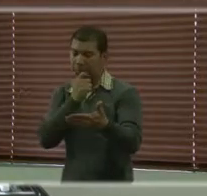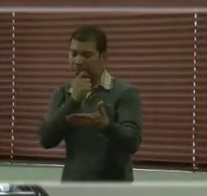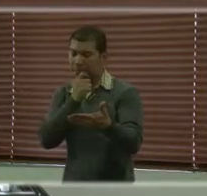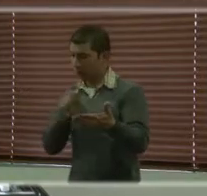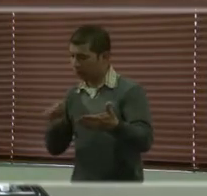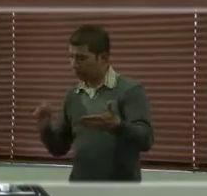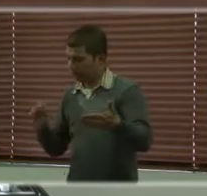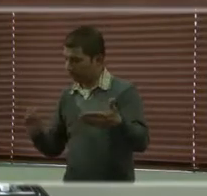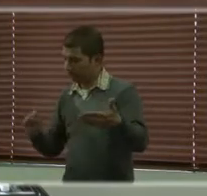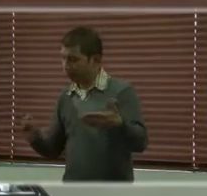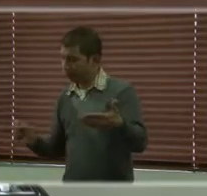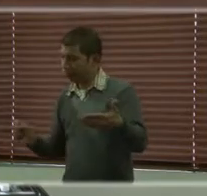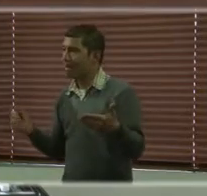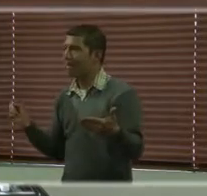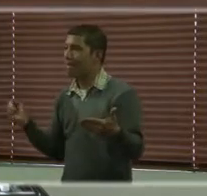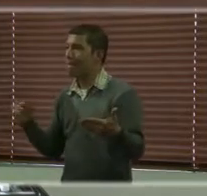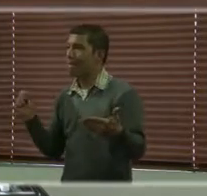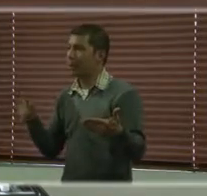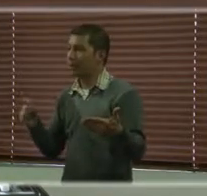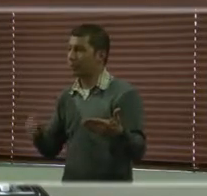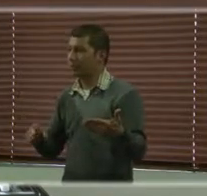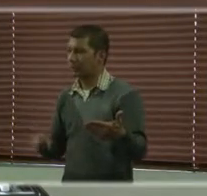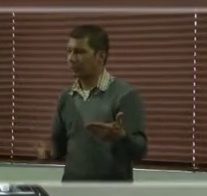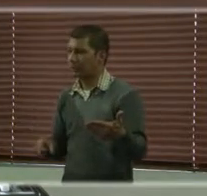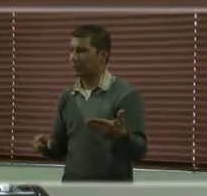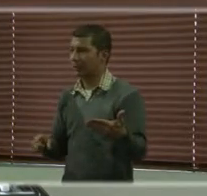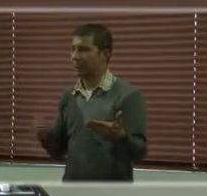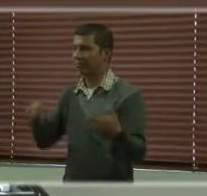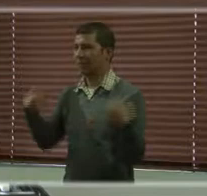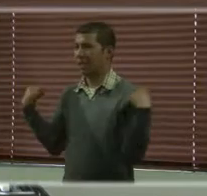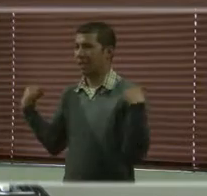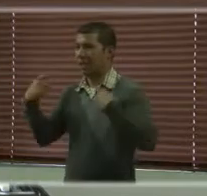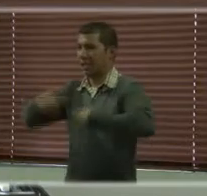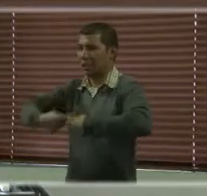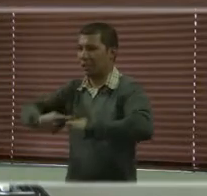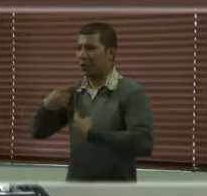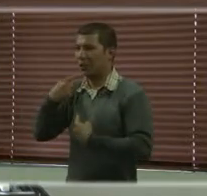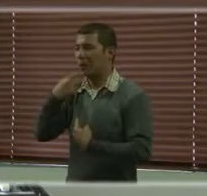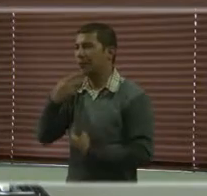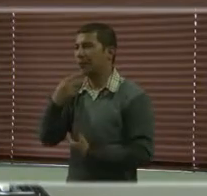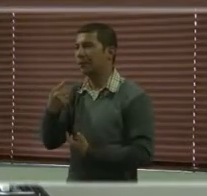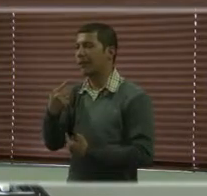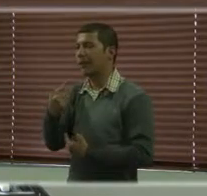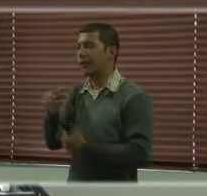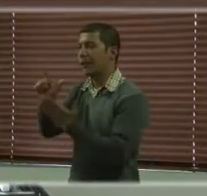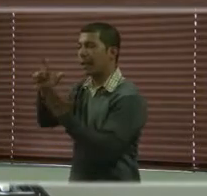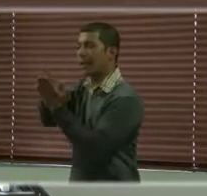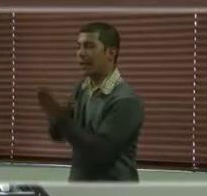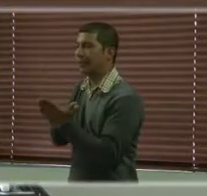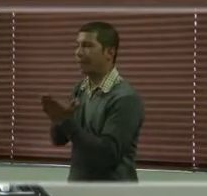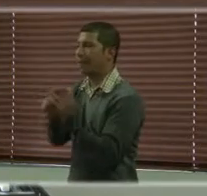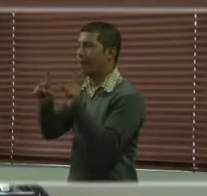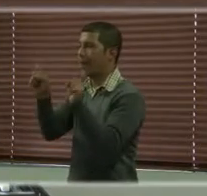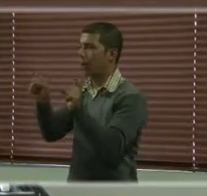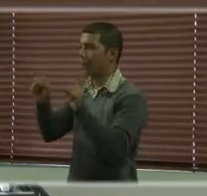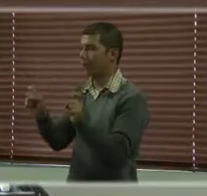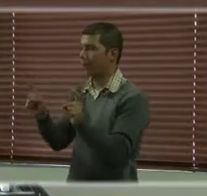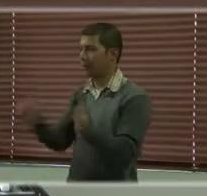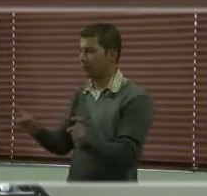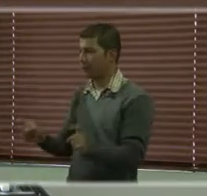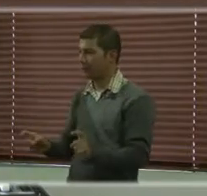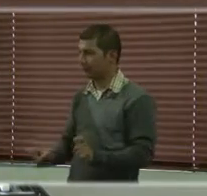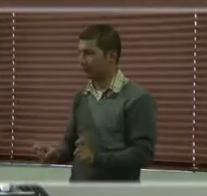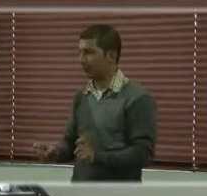en inglés se le dice listo o en español a veces se traduce lista de cuestiones es una lista de preguntas